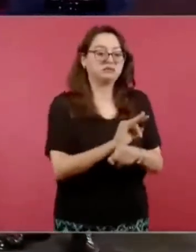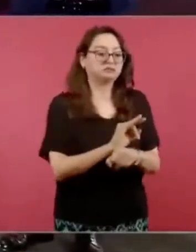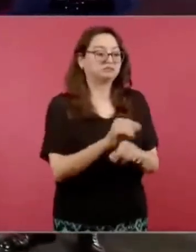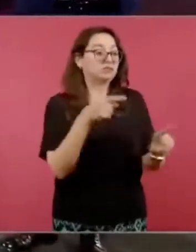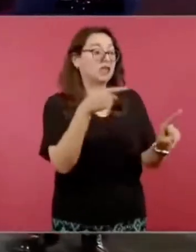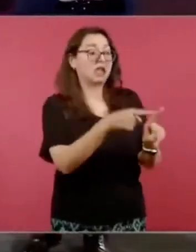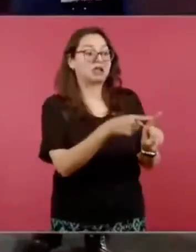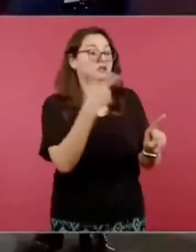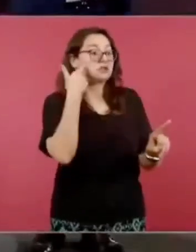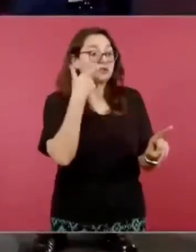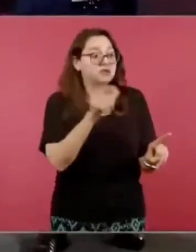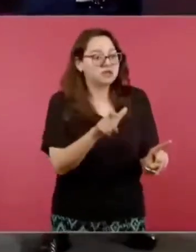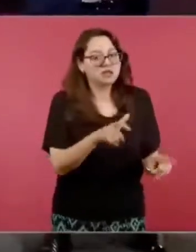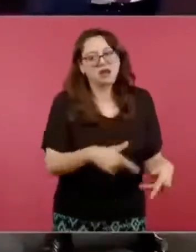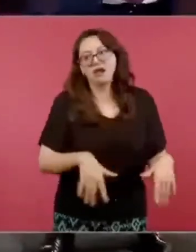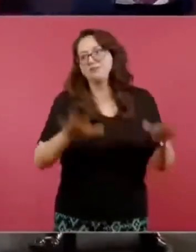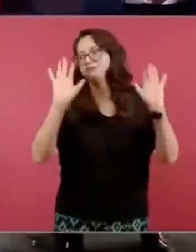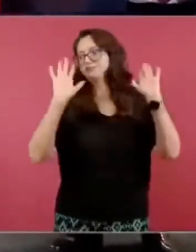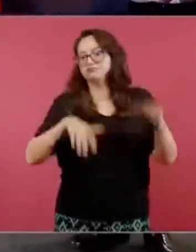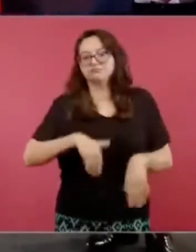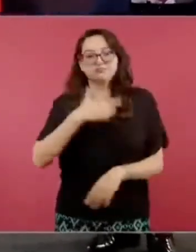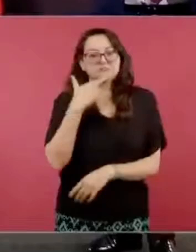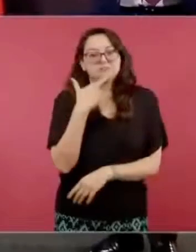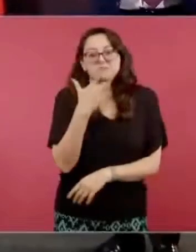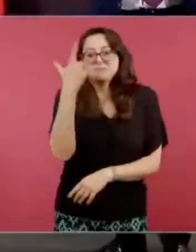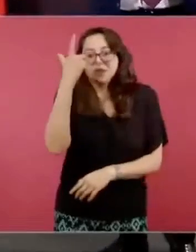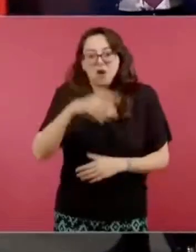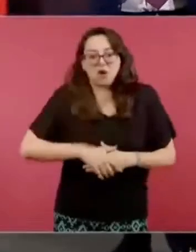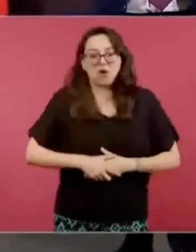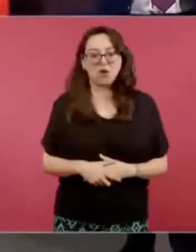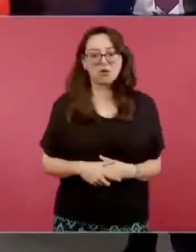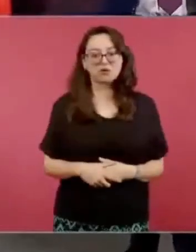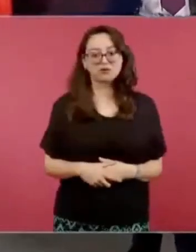Por buscar una salida